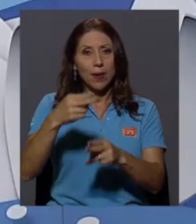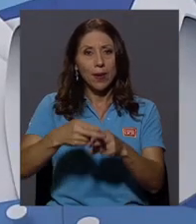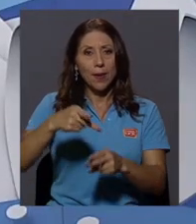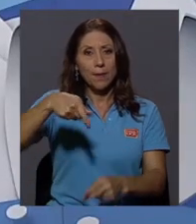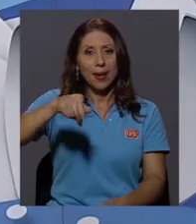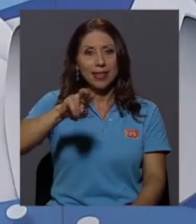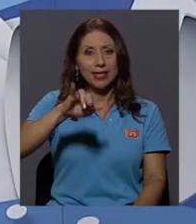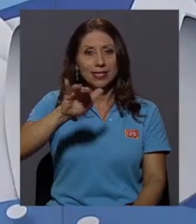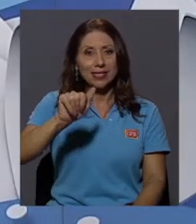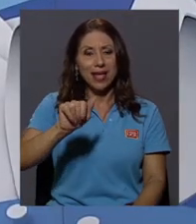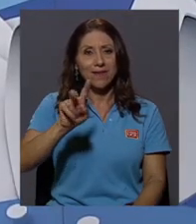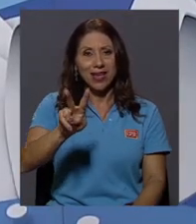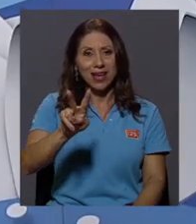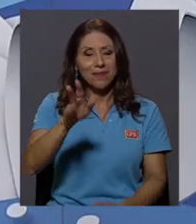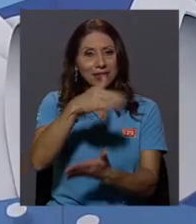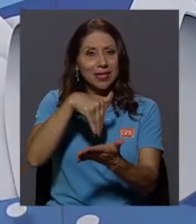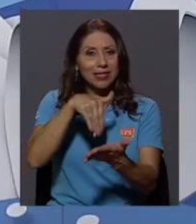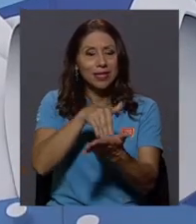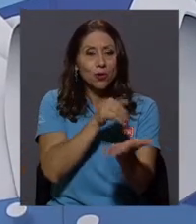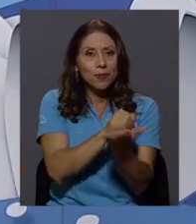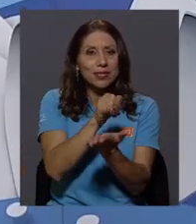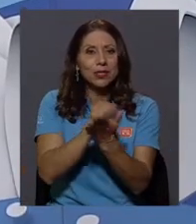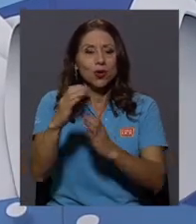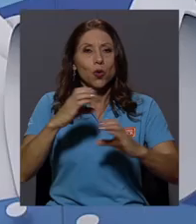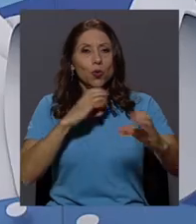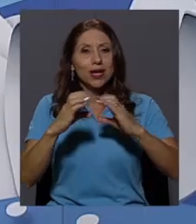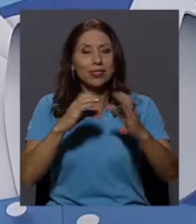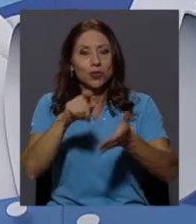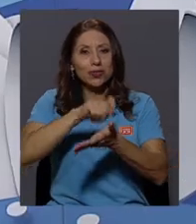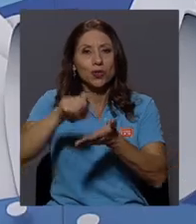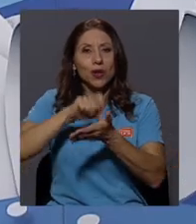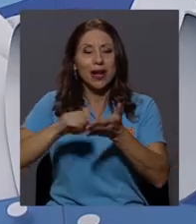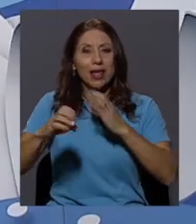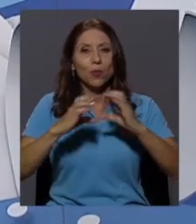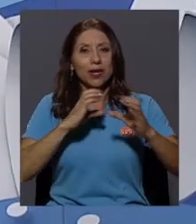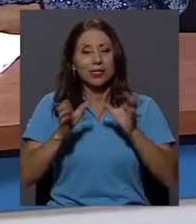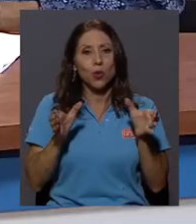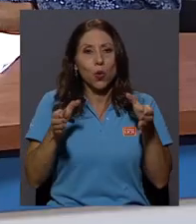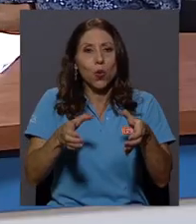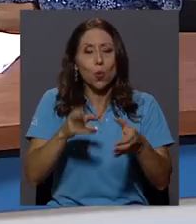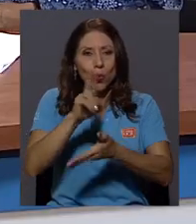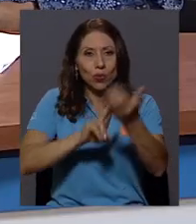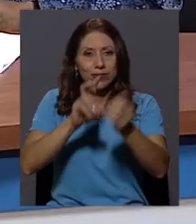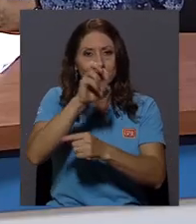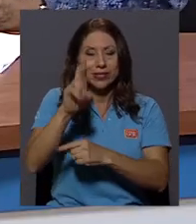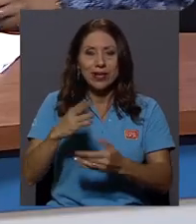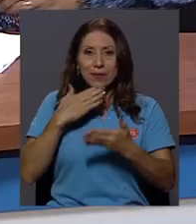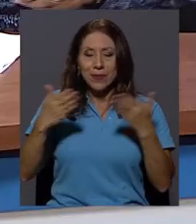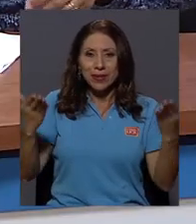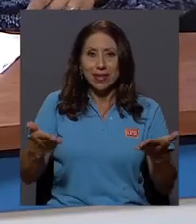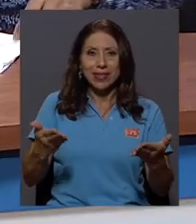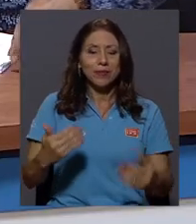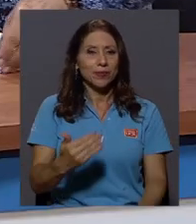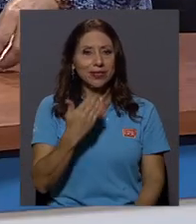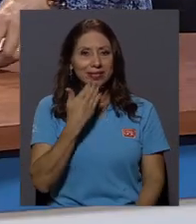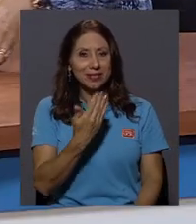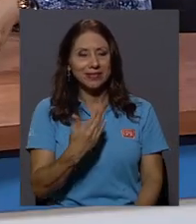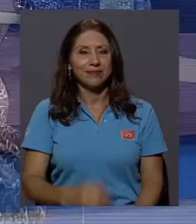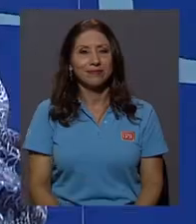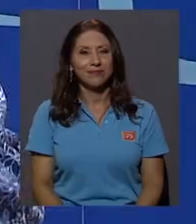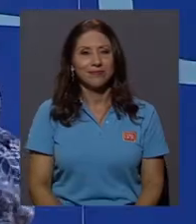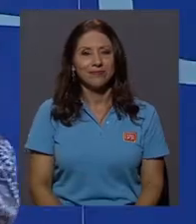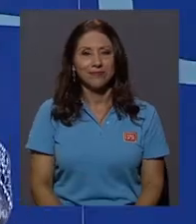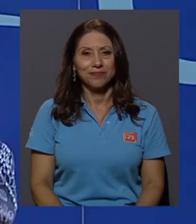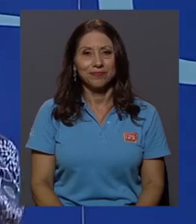centro de investigación en comunicación de la escuela de comunicación colectiva de la universidad de costa rica bienvenida desde la upa 13 muchas gracias maría